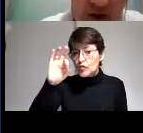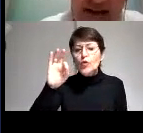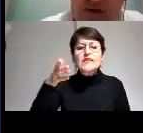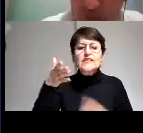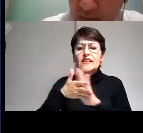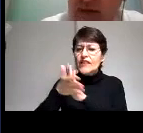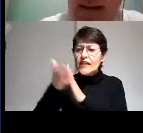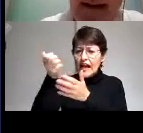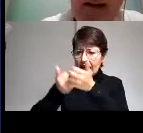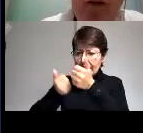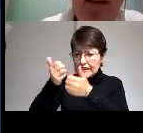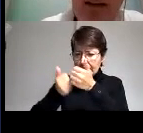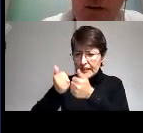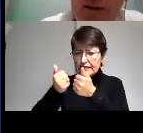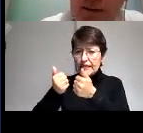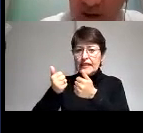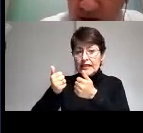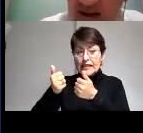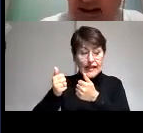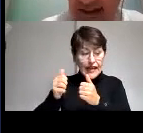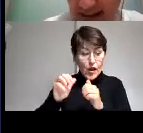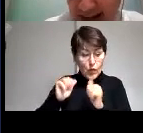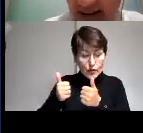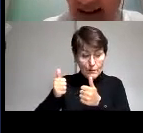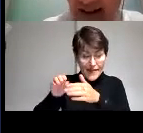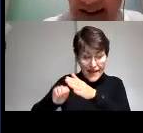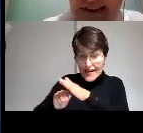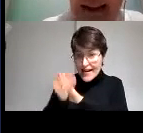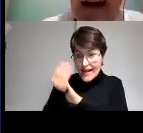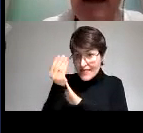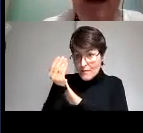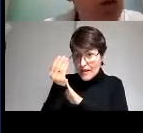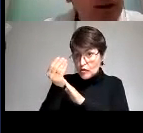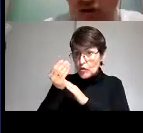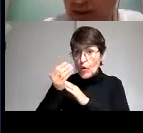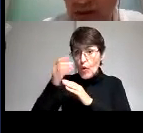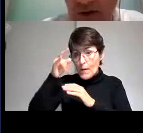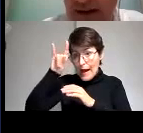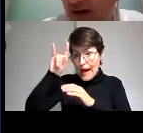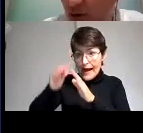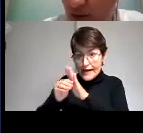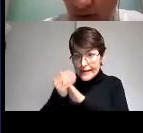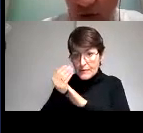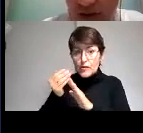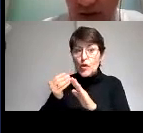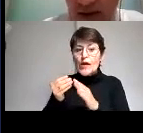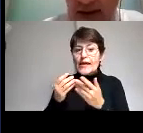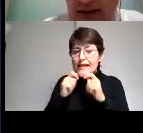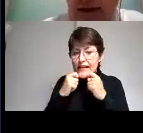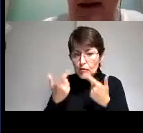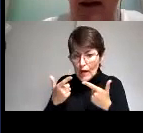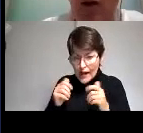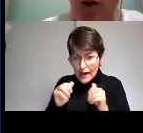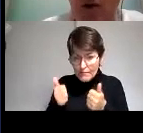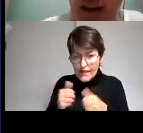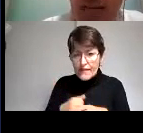leche sobrante, procede de la leche sobrante de las 12 primeras horas, desengrasada, sin caseína y sobre todo sin pasteurizar, porque el proceso de